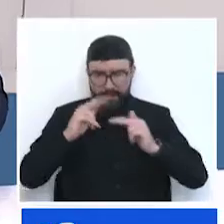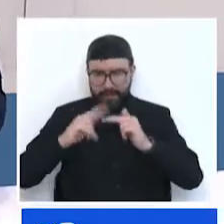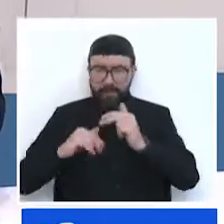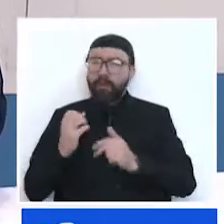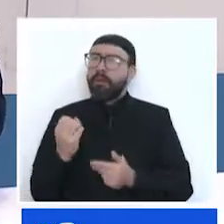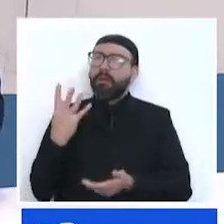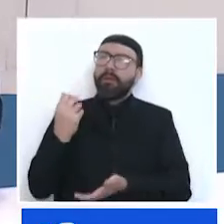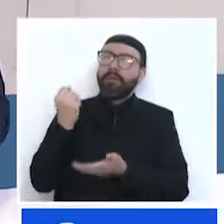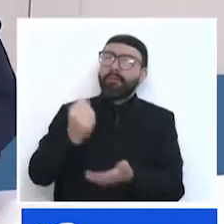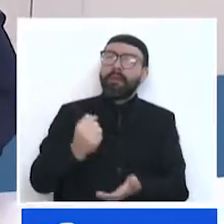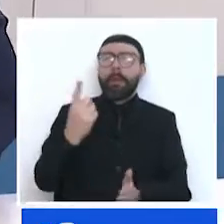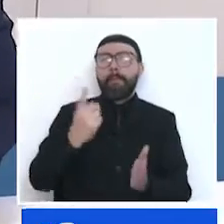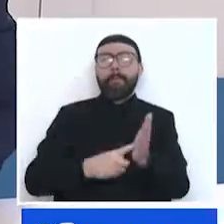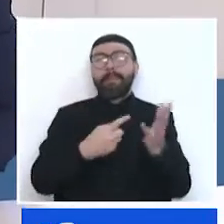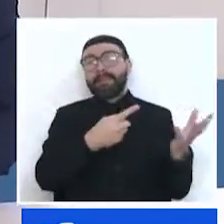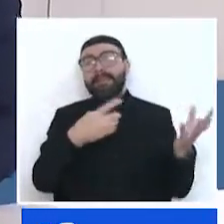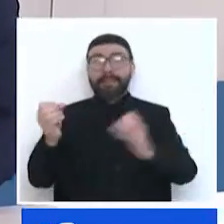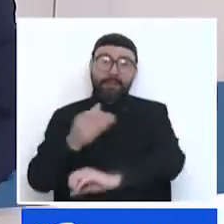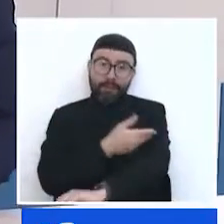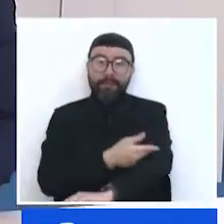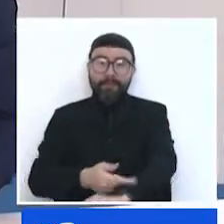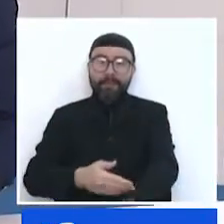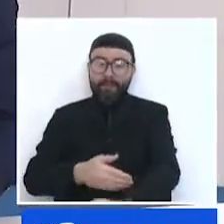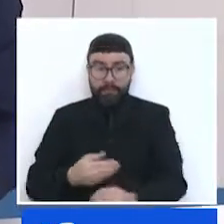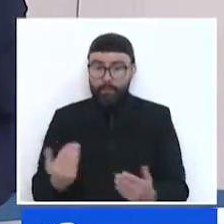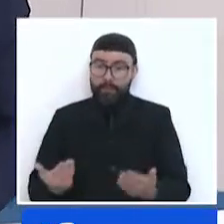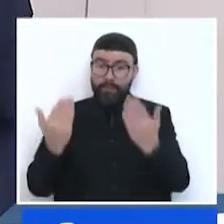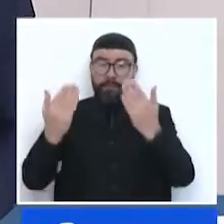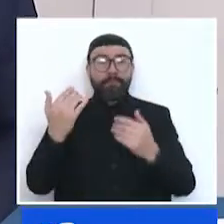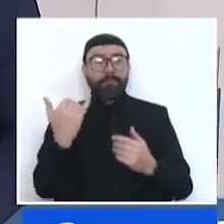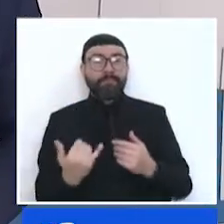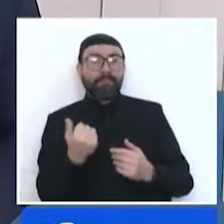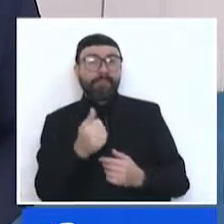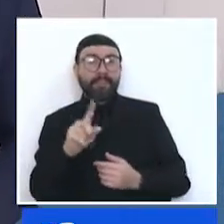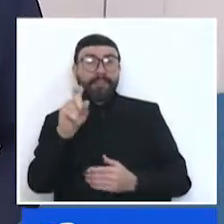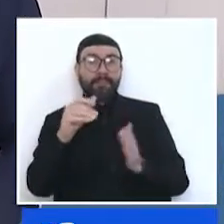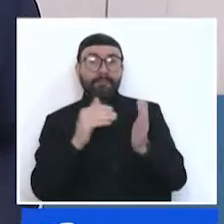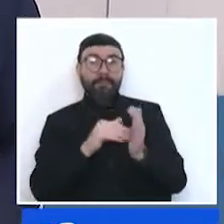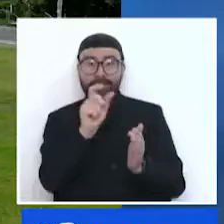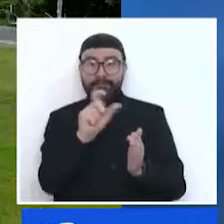costo de 1.600 millones de pesos y que beneficia a más de 16.000 deportistas.